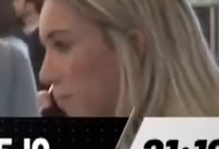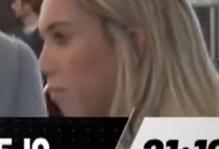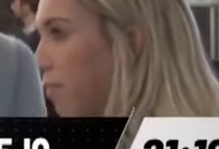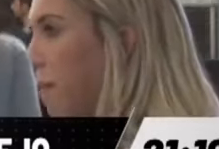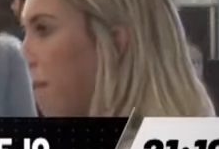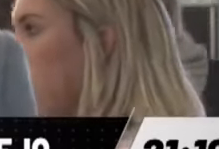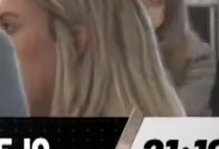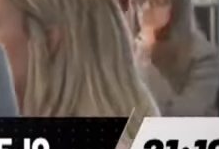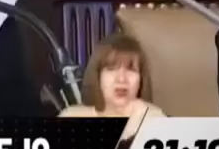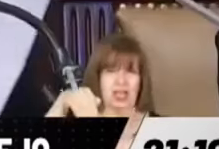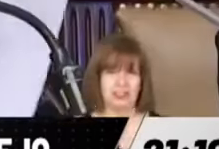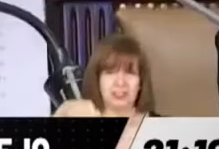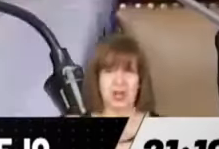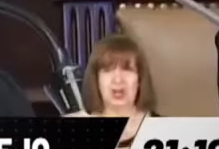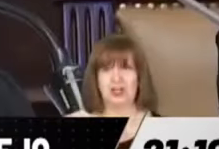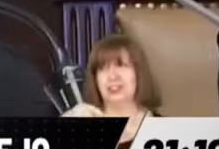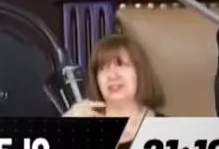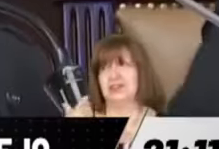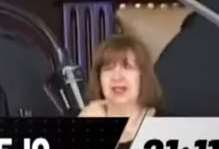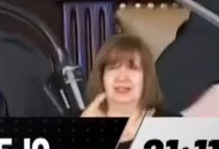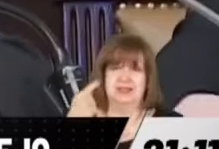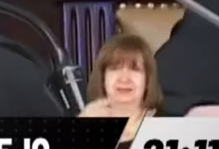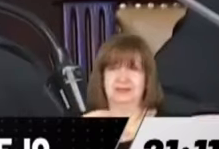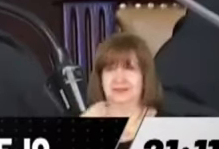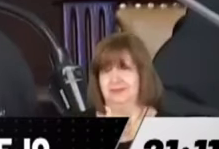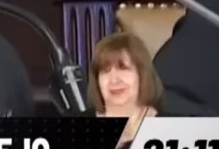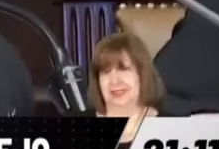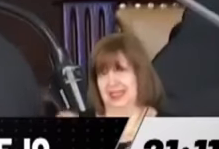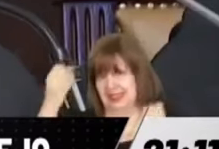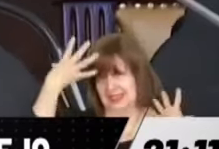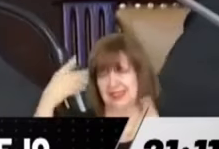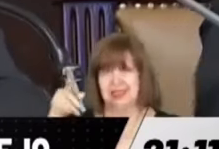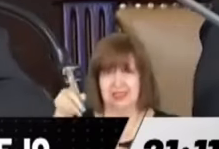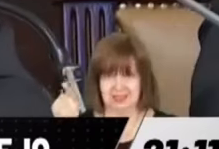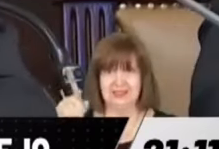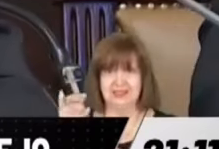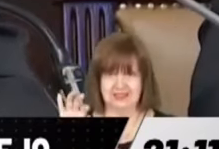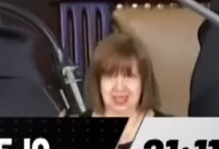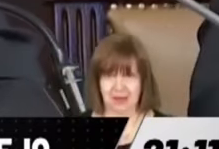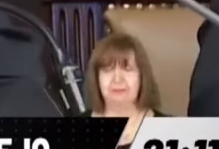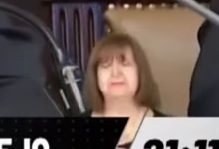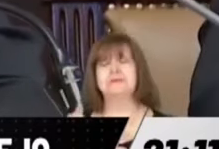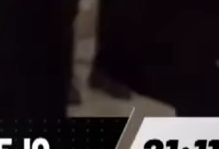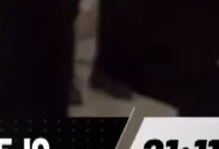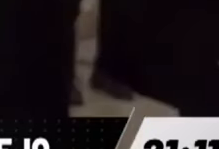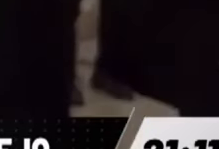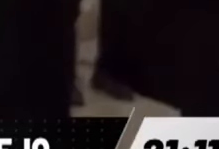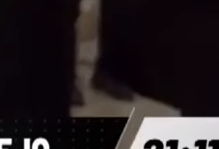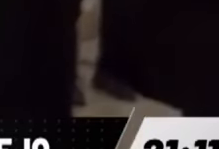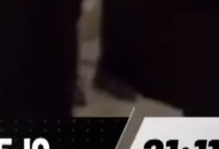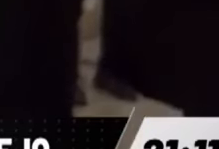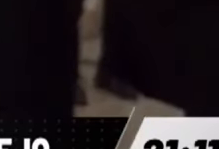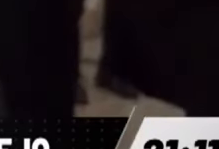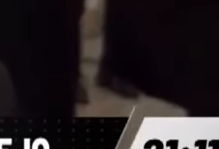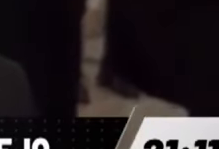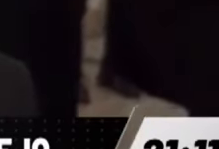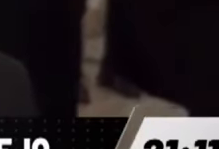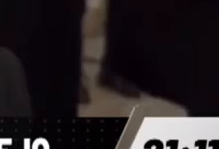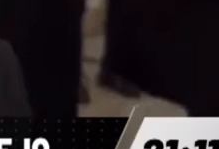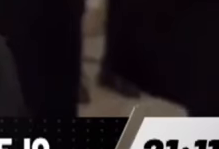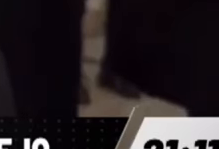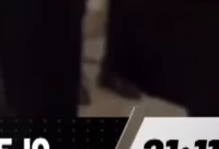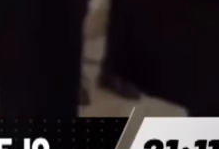distribuir equitativamente, en este caso, mi departamento que pierde 1.971 millones de pesos. Con el distrito minero que